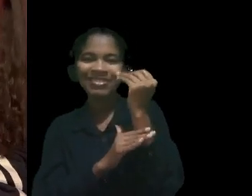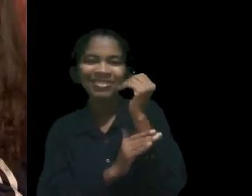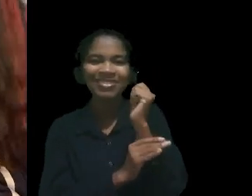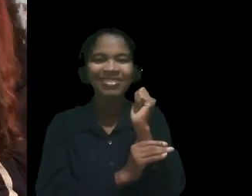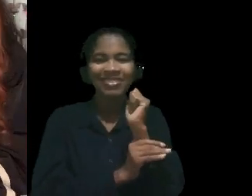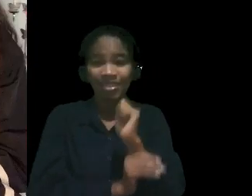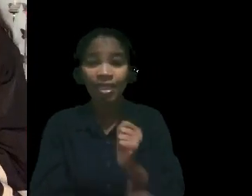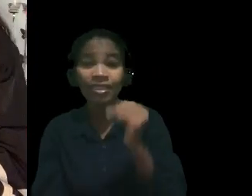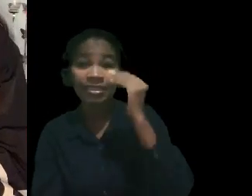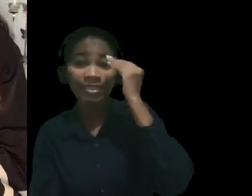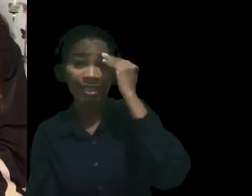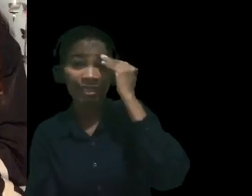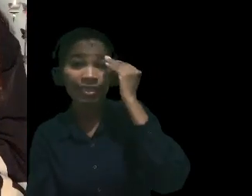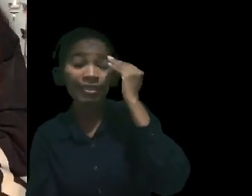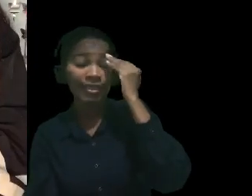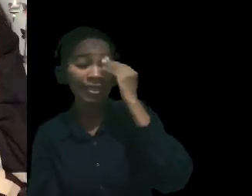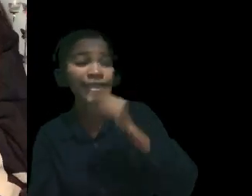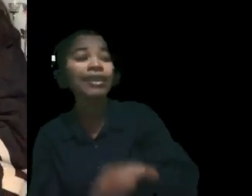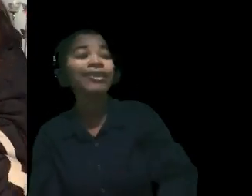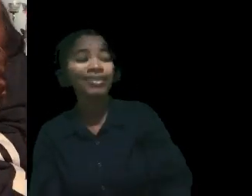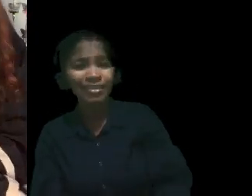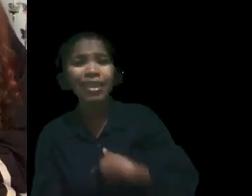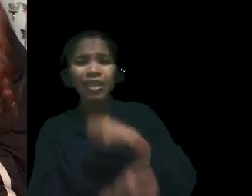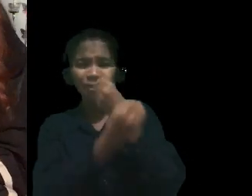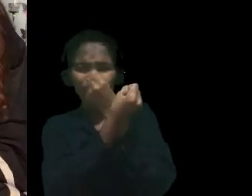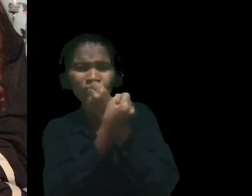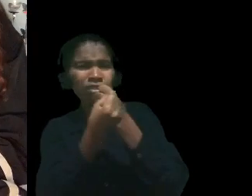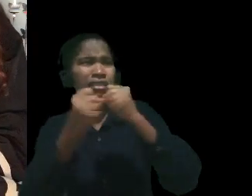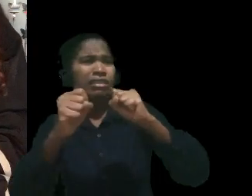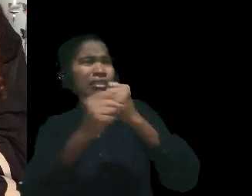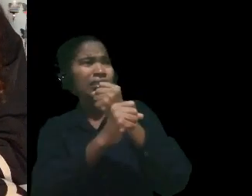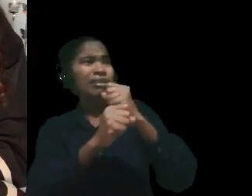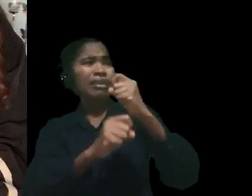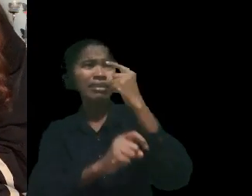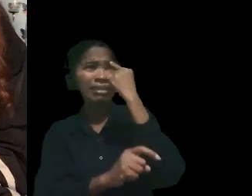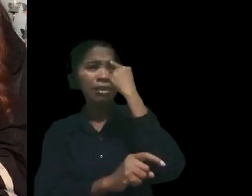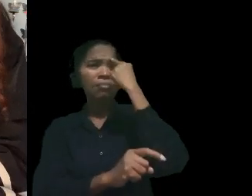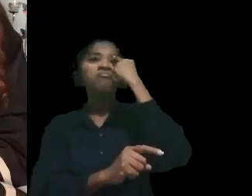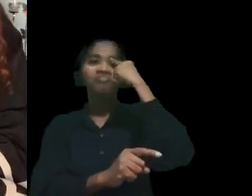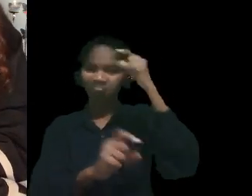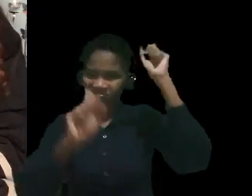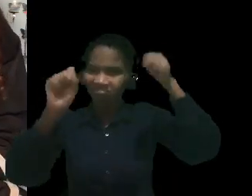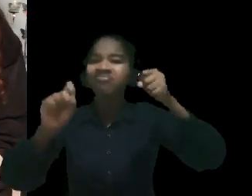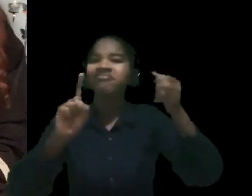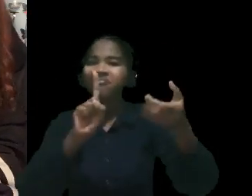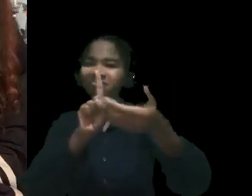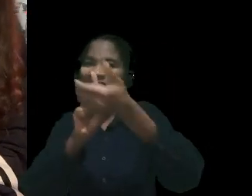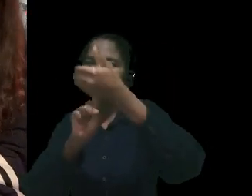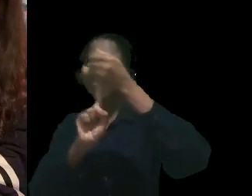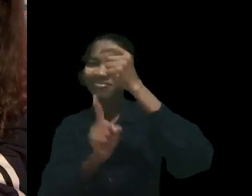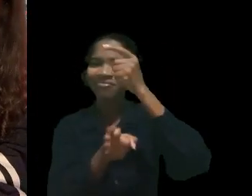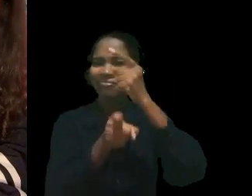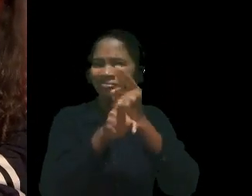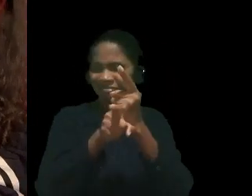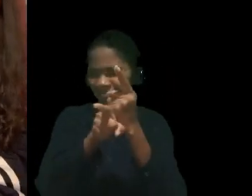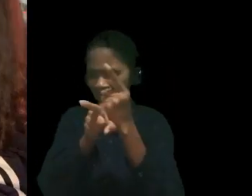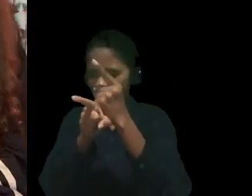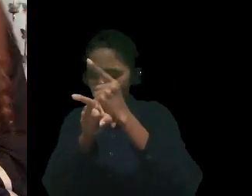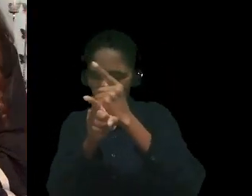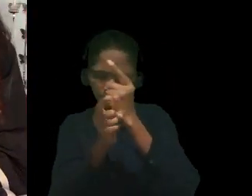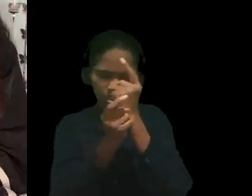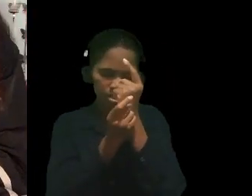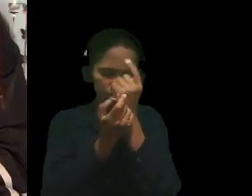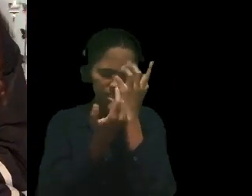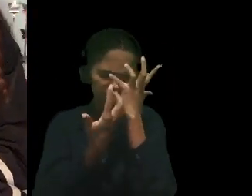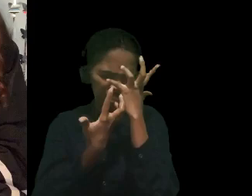empezar. Sé que lo imposible se puede lograr,